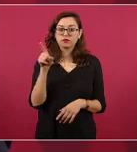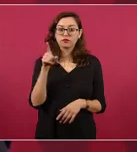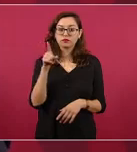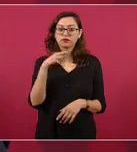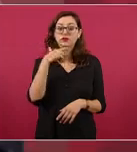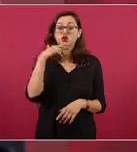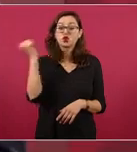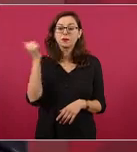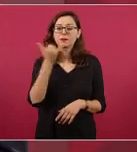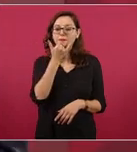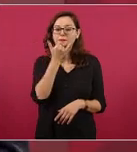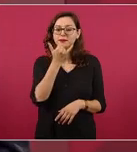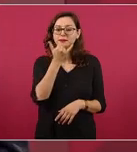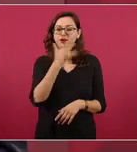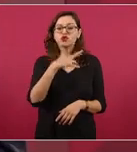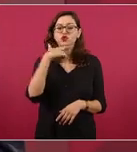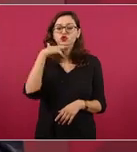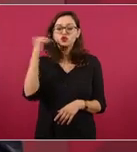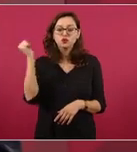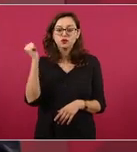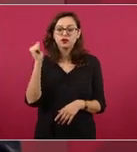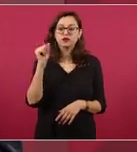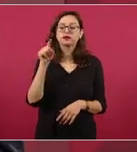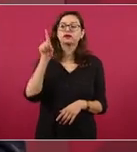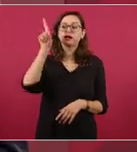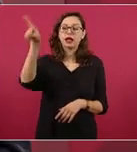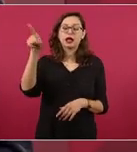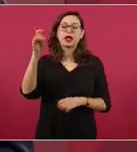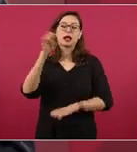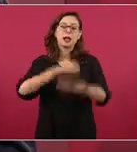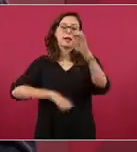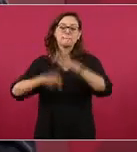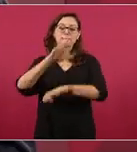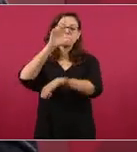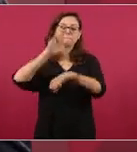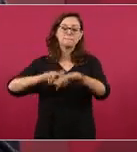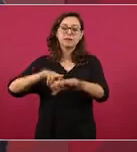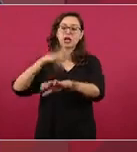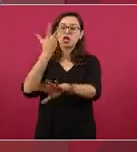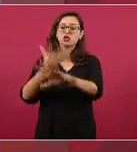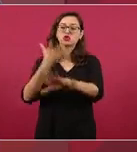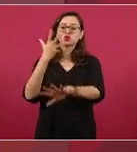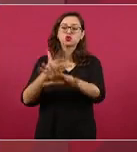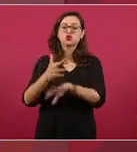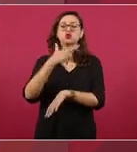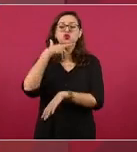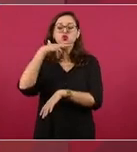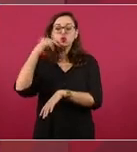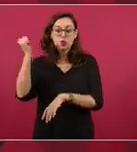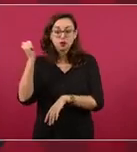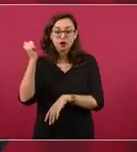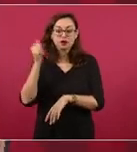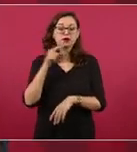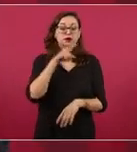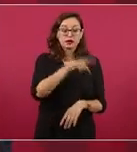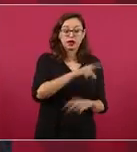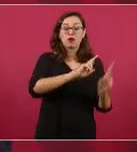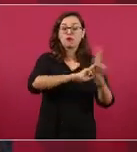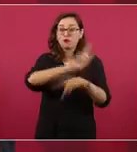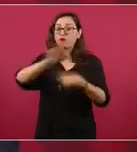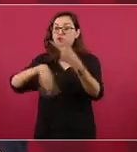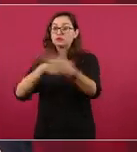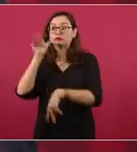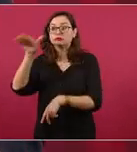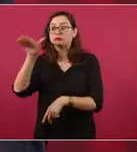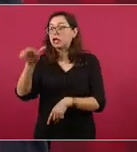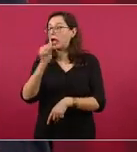de Estados Unidos en Roma, de que yo era un peligro para México y